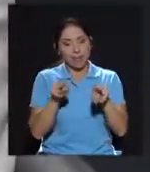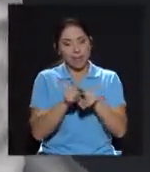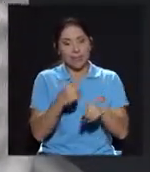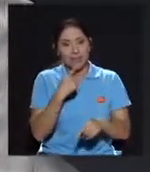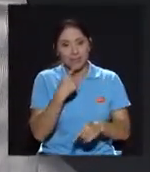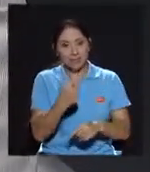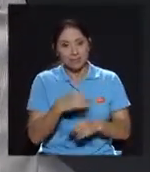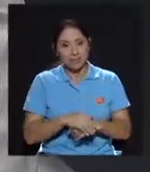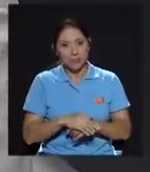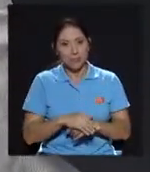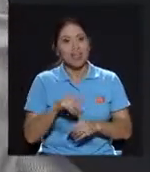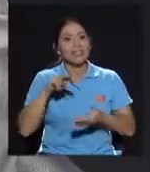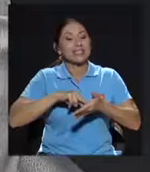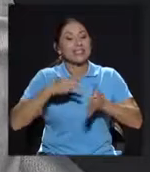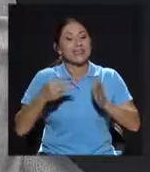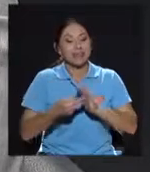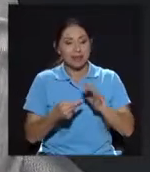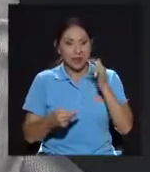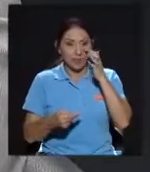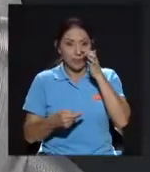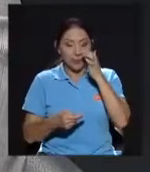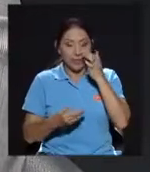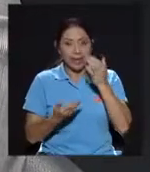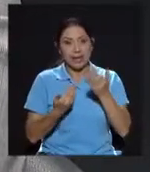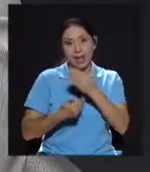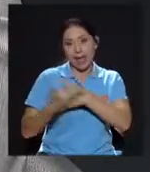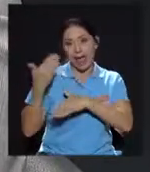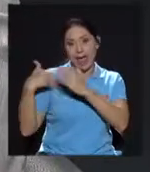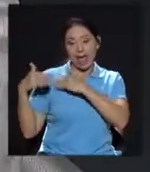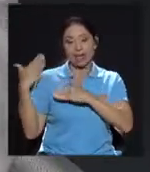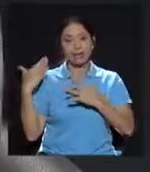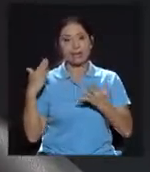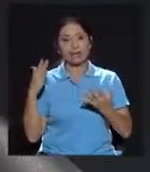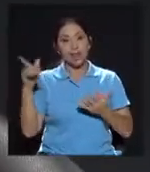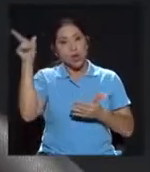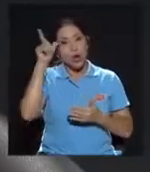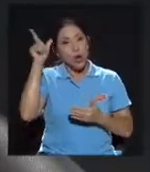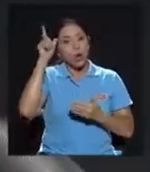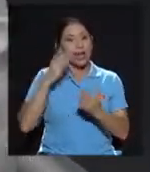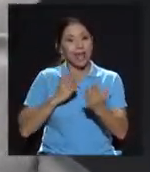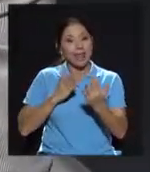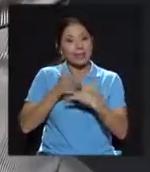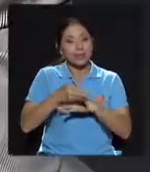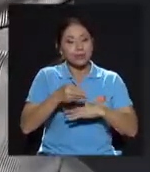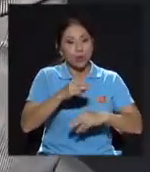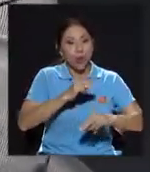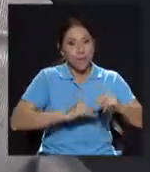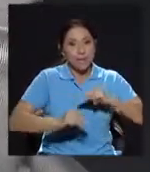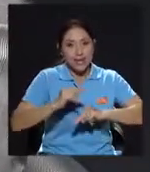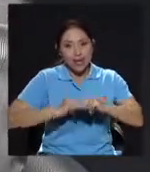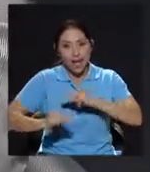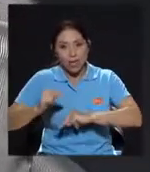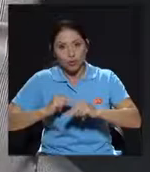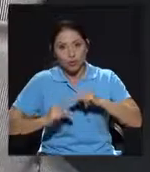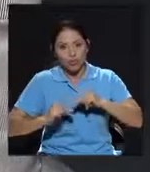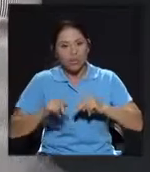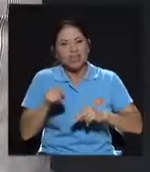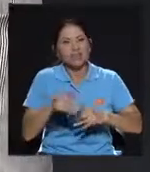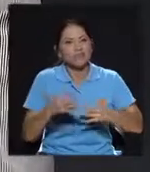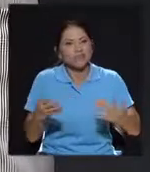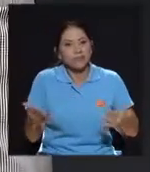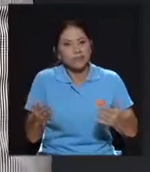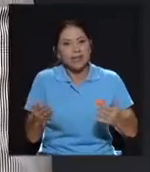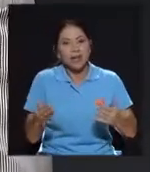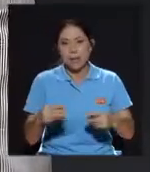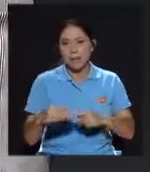ver con pasar de la lógica de y acceso a mercados que es una lógica donde el eje